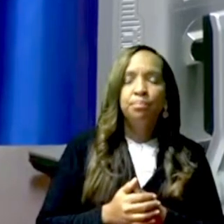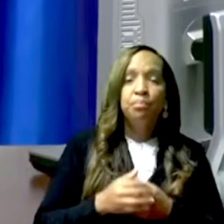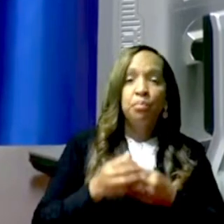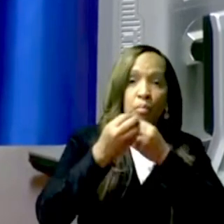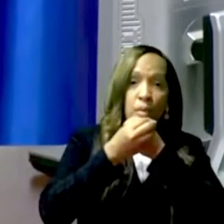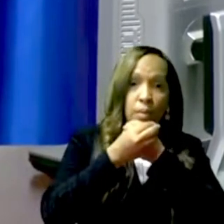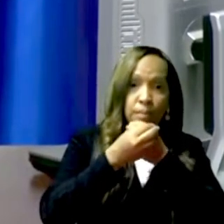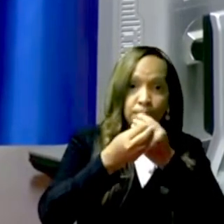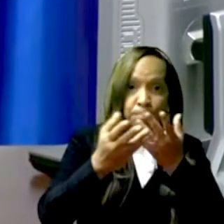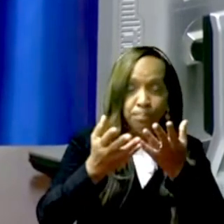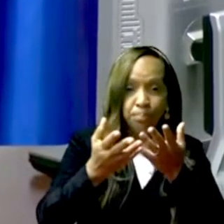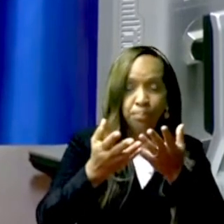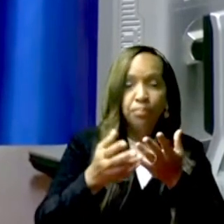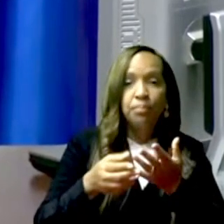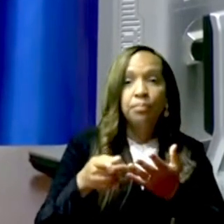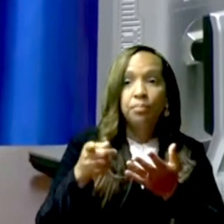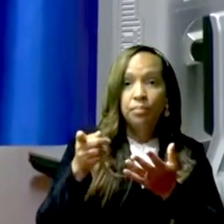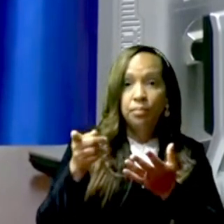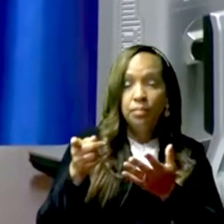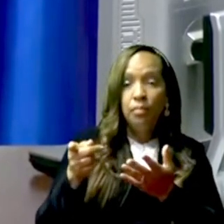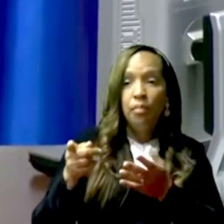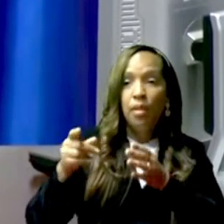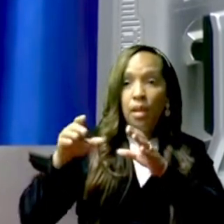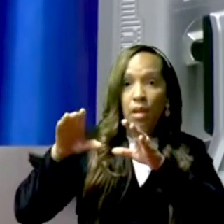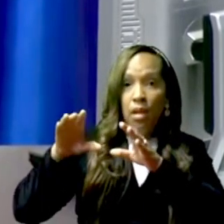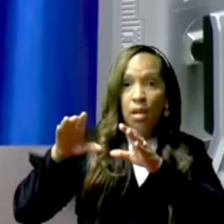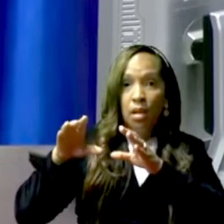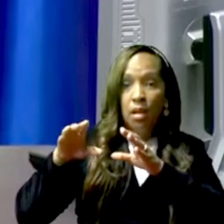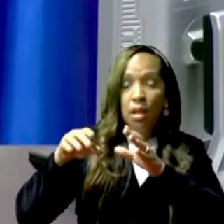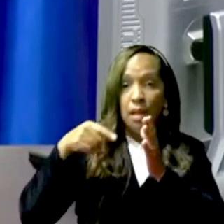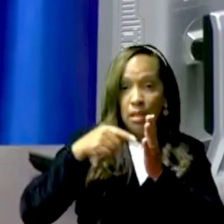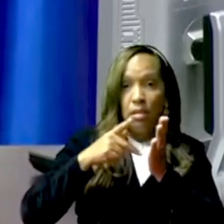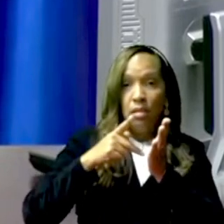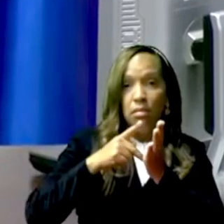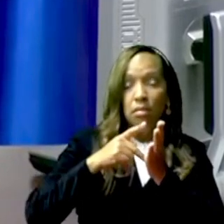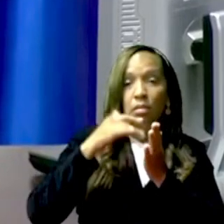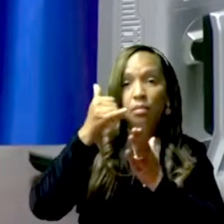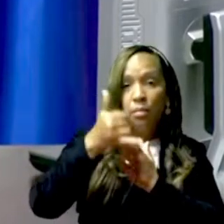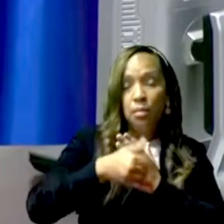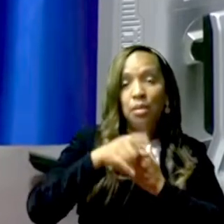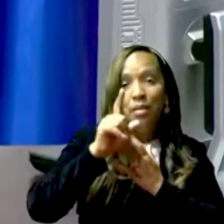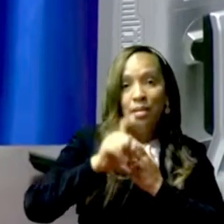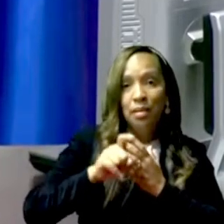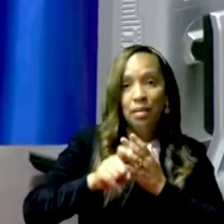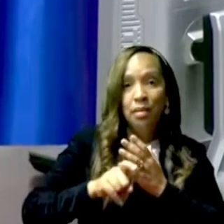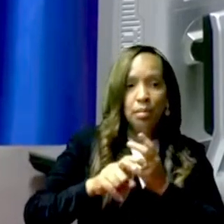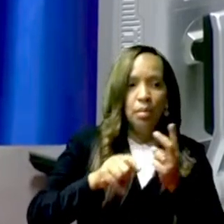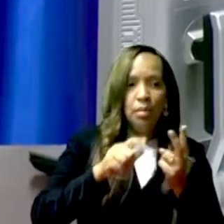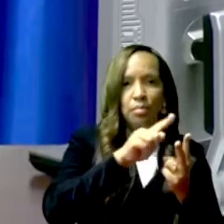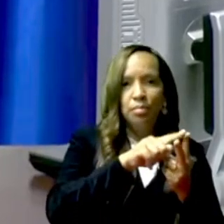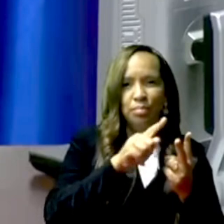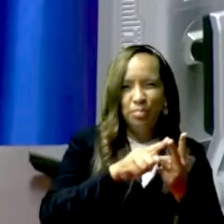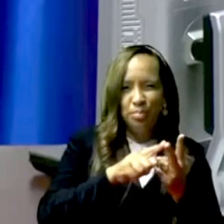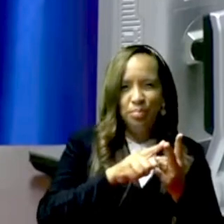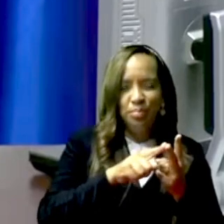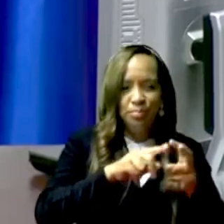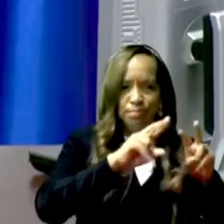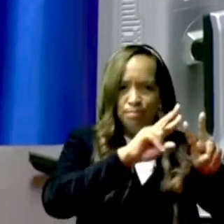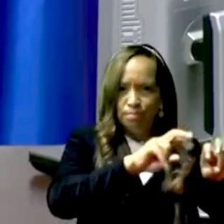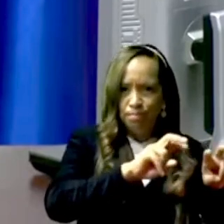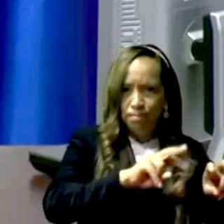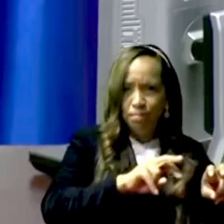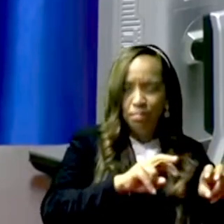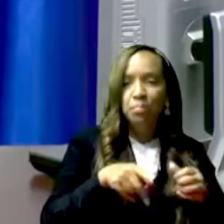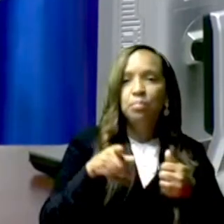la parte del cobro de impuestos debe verlo Hacienda. De todas maneras, nosotros entendemos que el proyecto beneficia y puede ir a